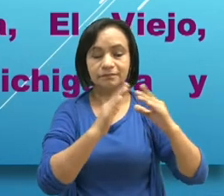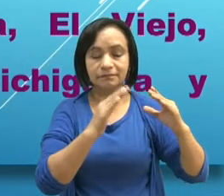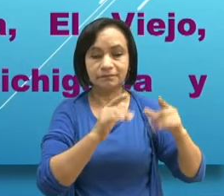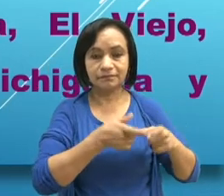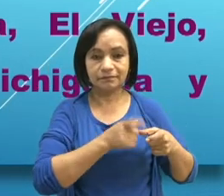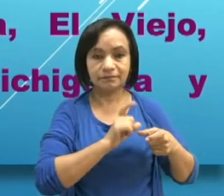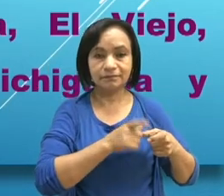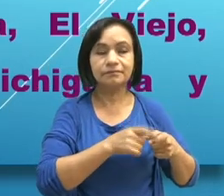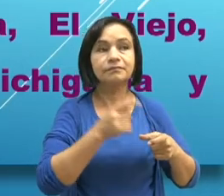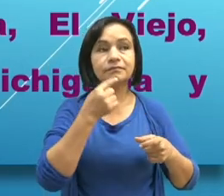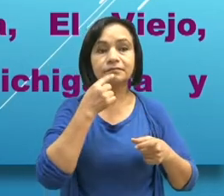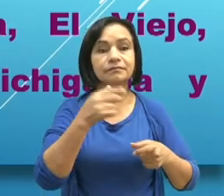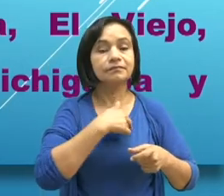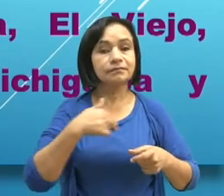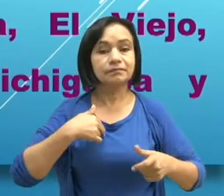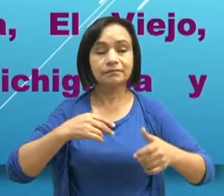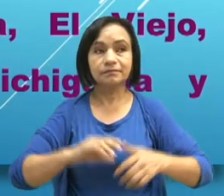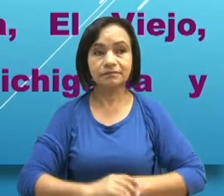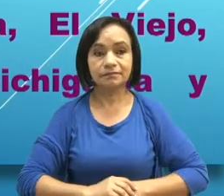atendiendo desde el punto de vista